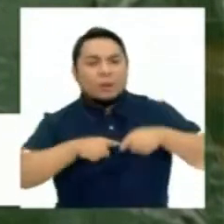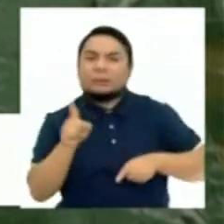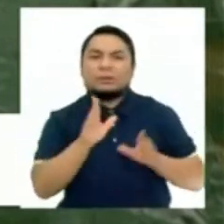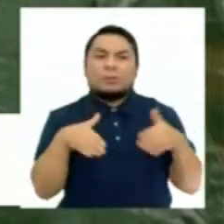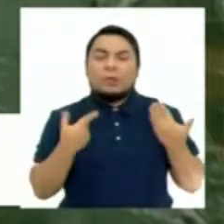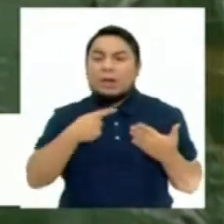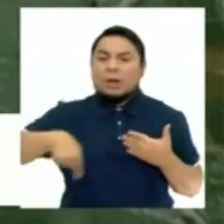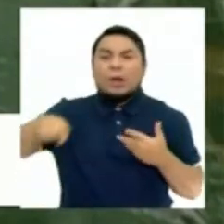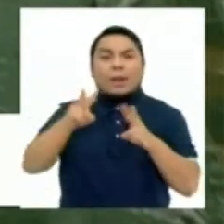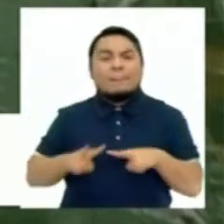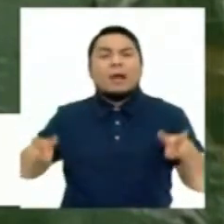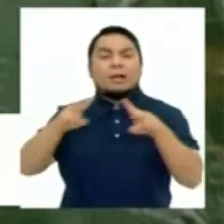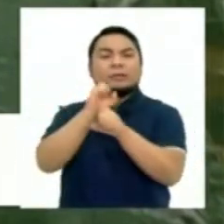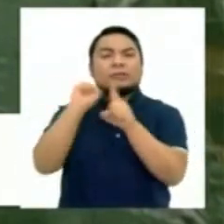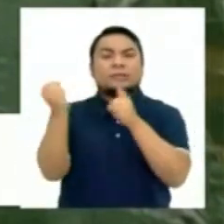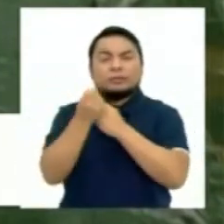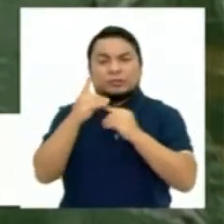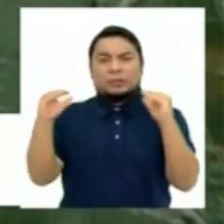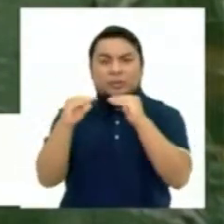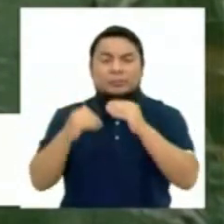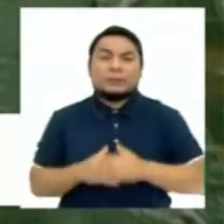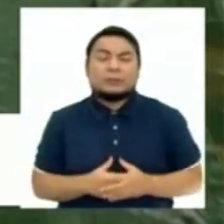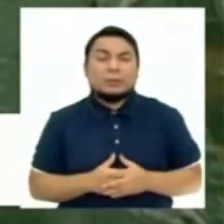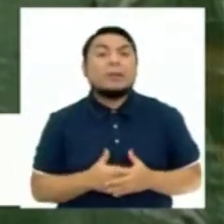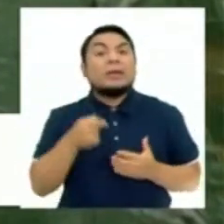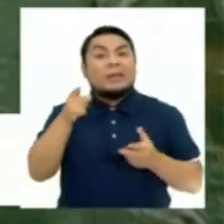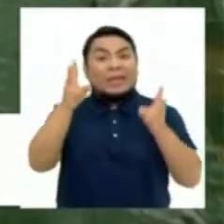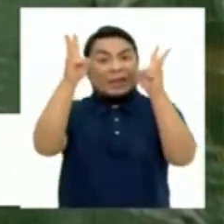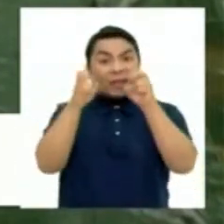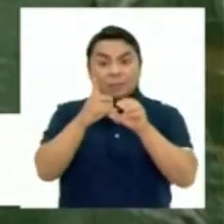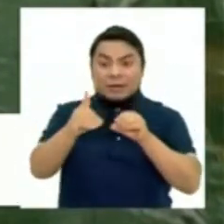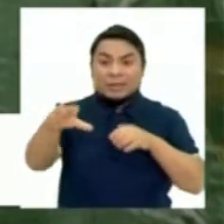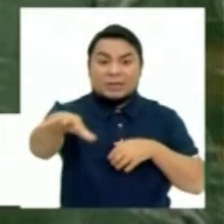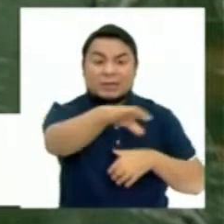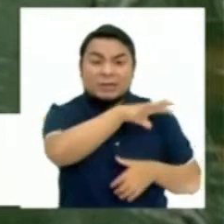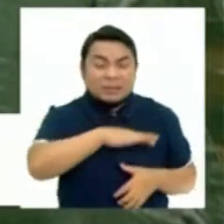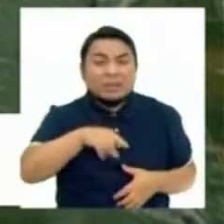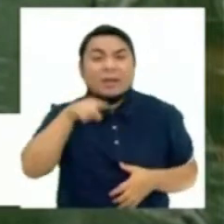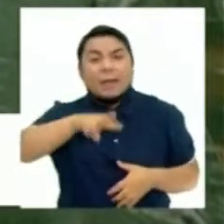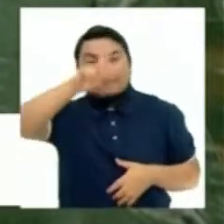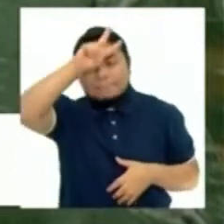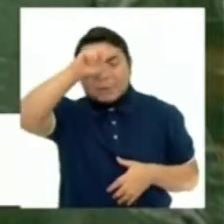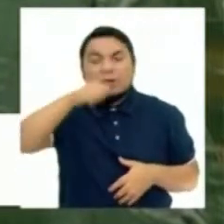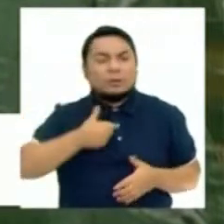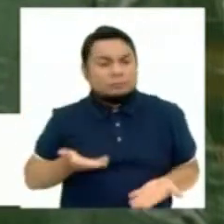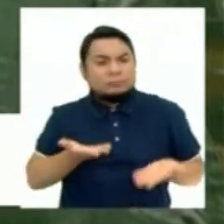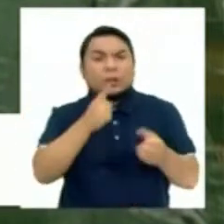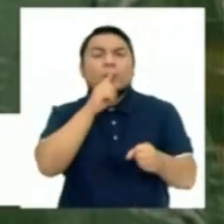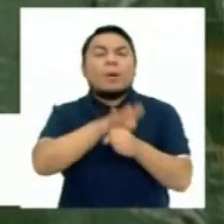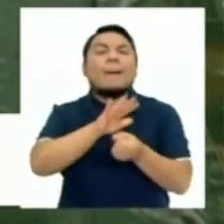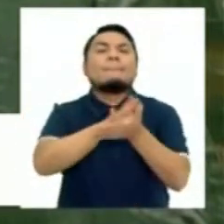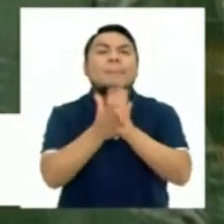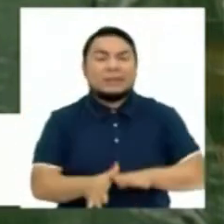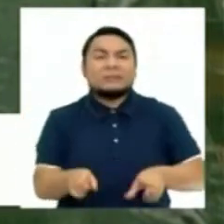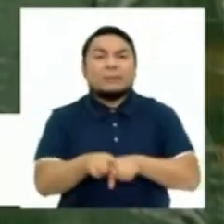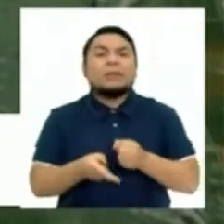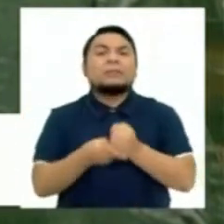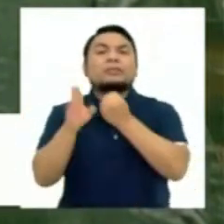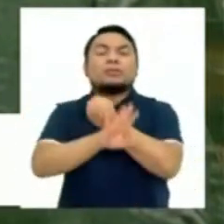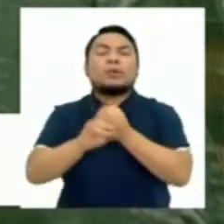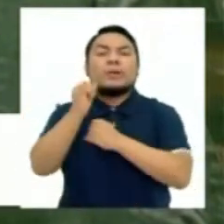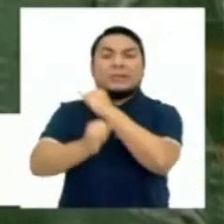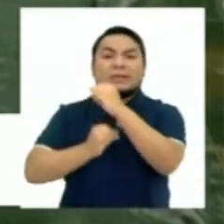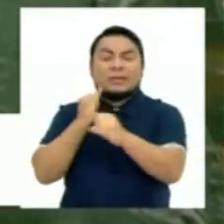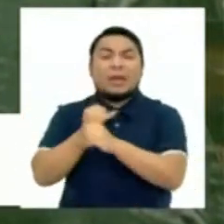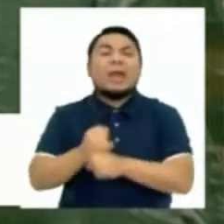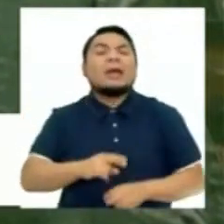de la sociedad democrática. En el ámbito regional, el Perú está comprometido con la paz y la seguridad internacional, el respeto al